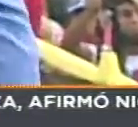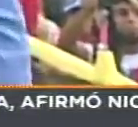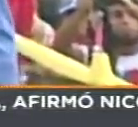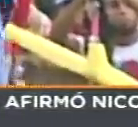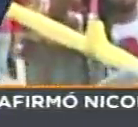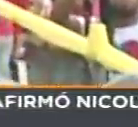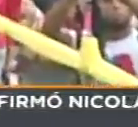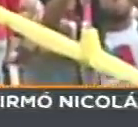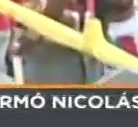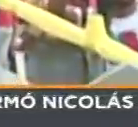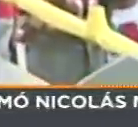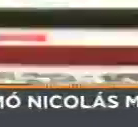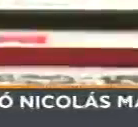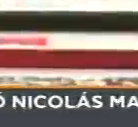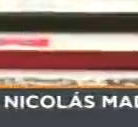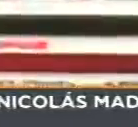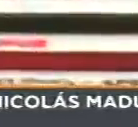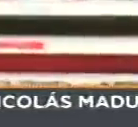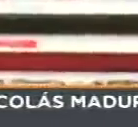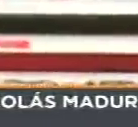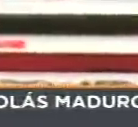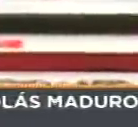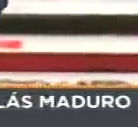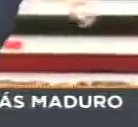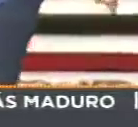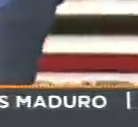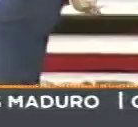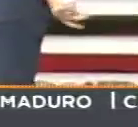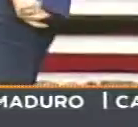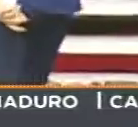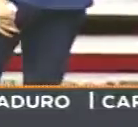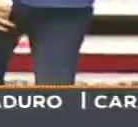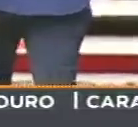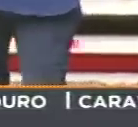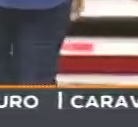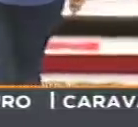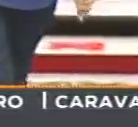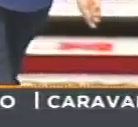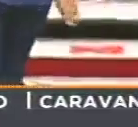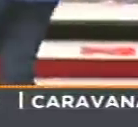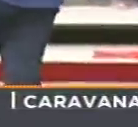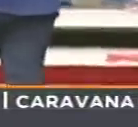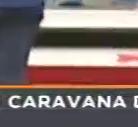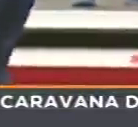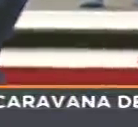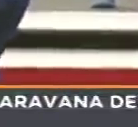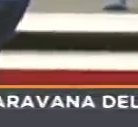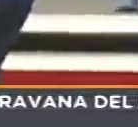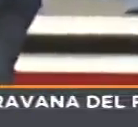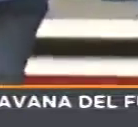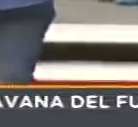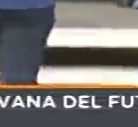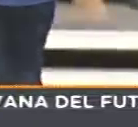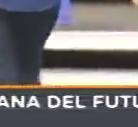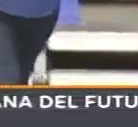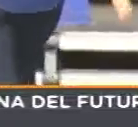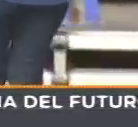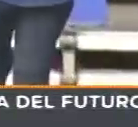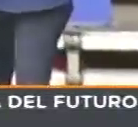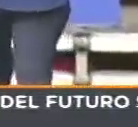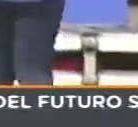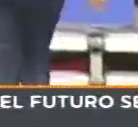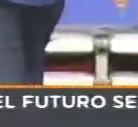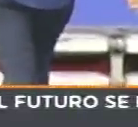me importas tú y tú y tú y solamente tú y con amor con